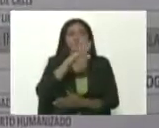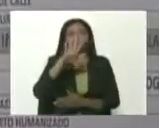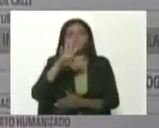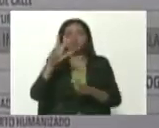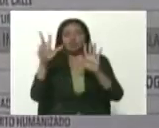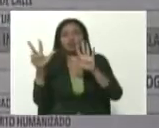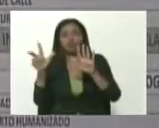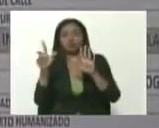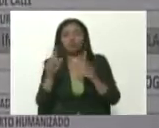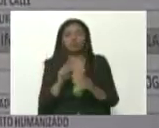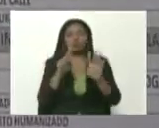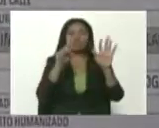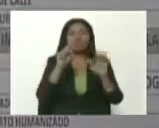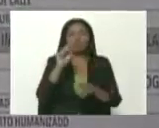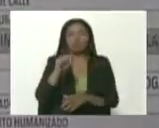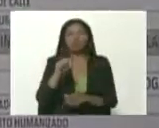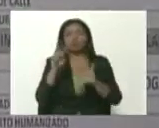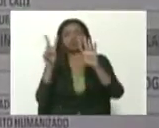3.458 para un